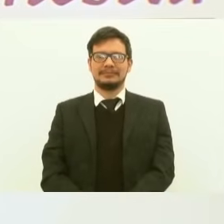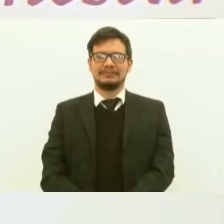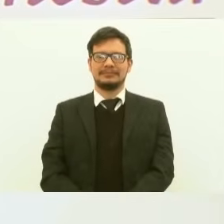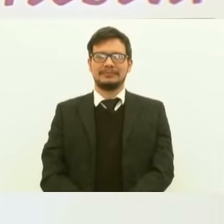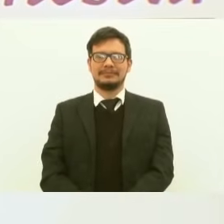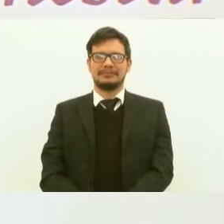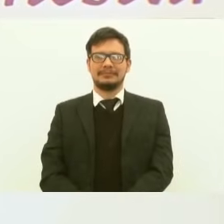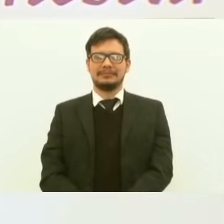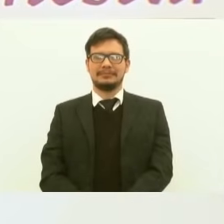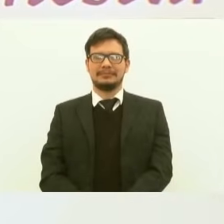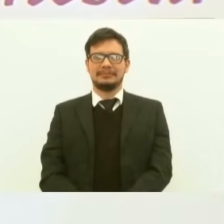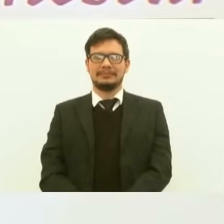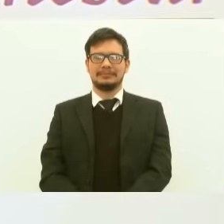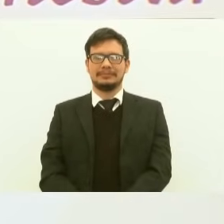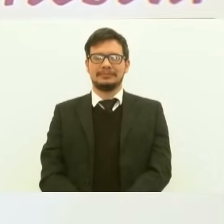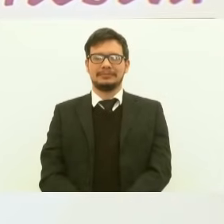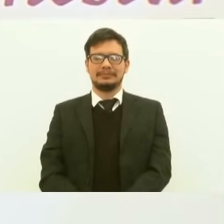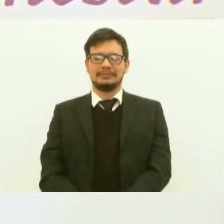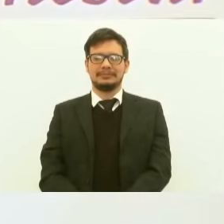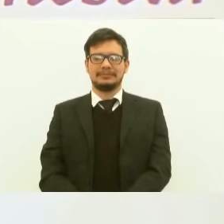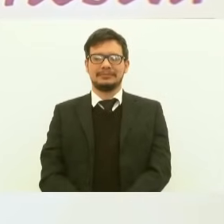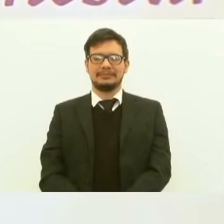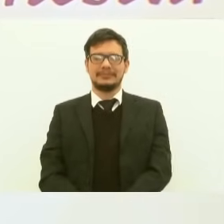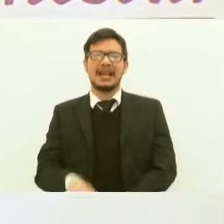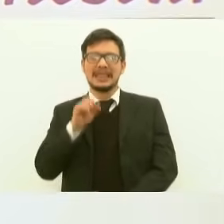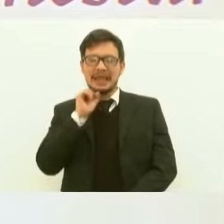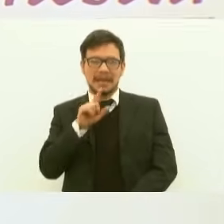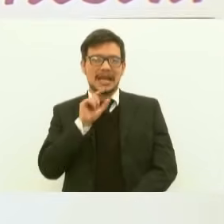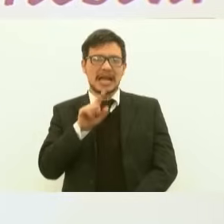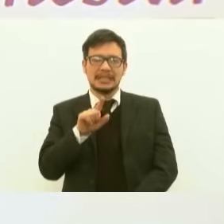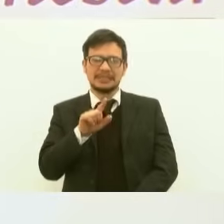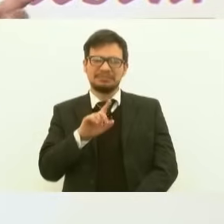Vamos también, no, eso no.